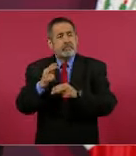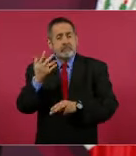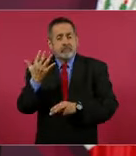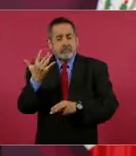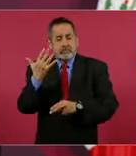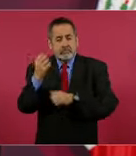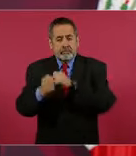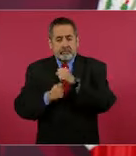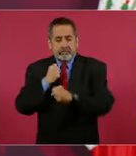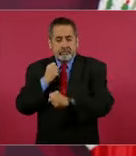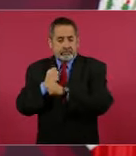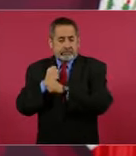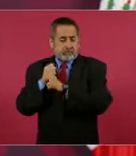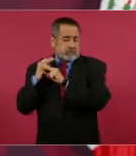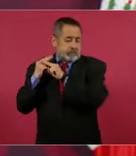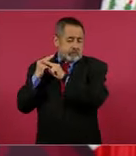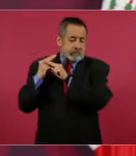de estar en esto,